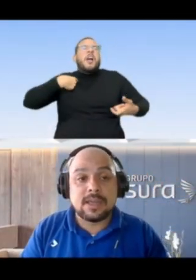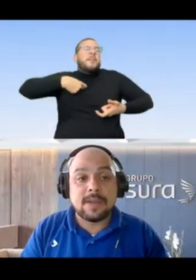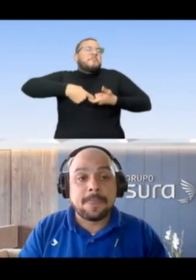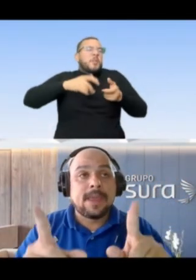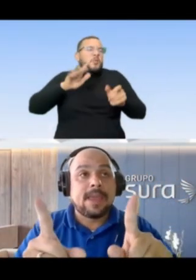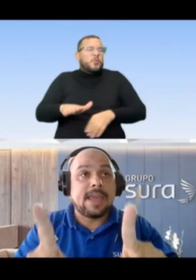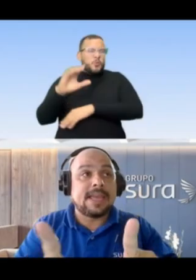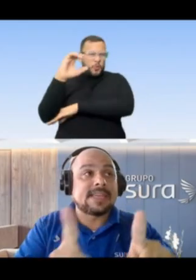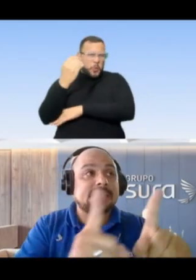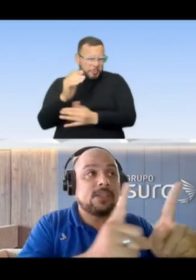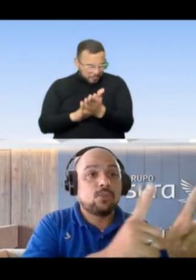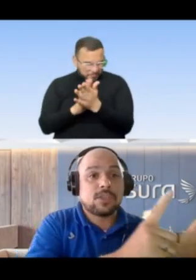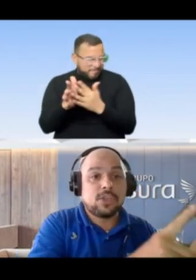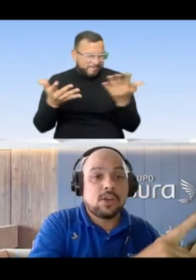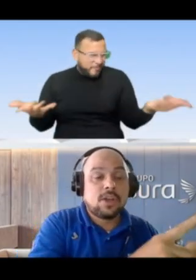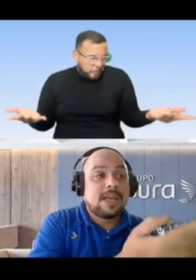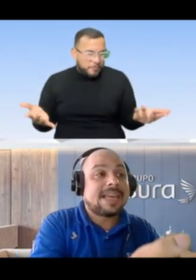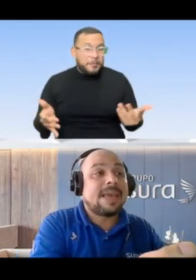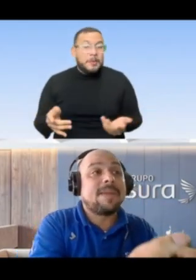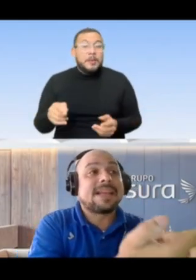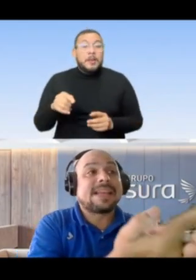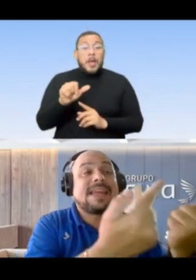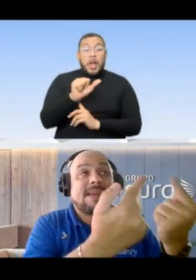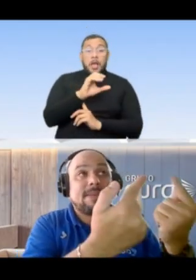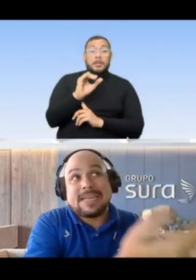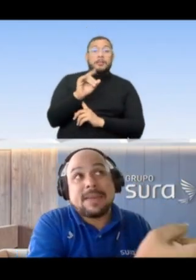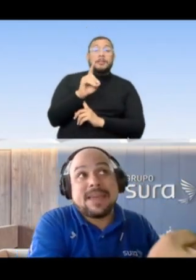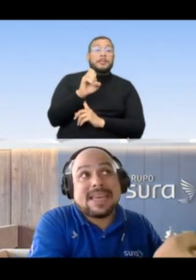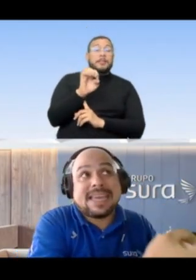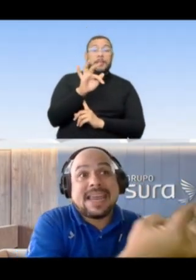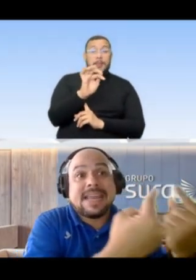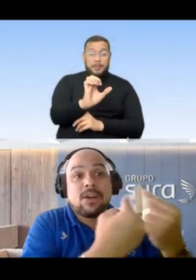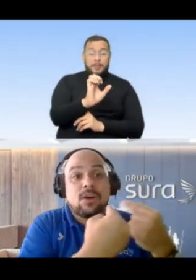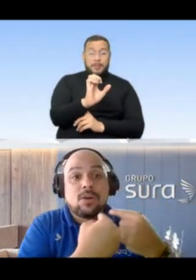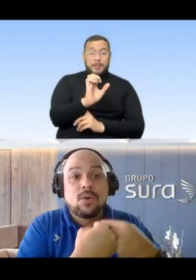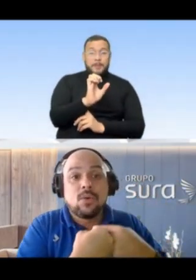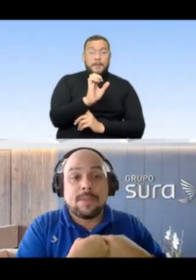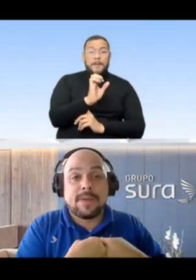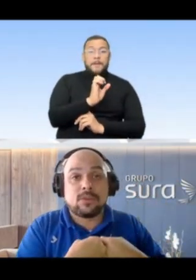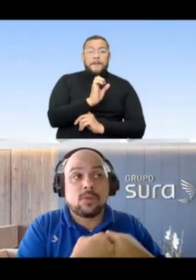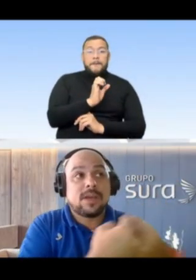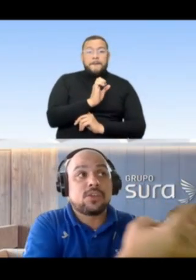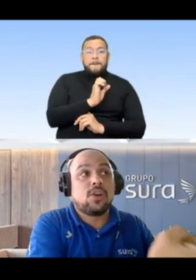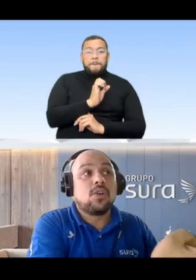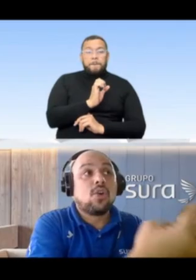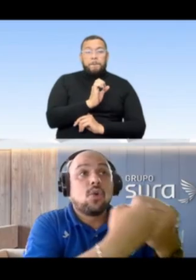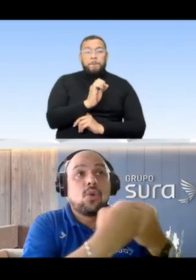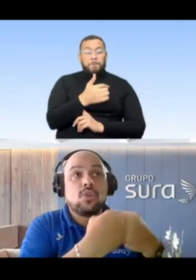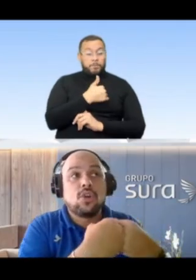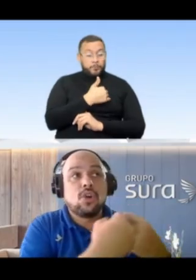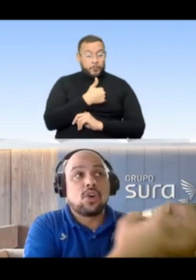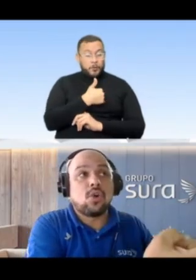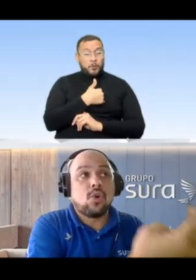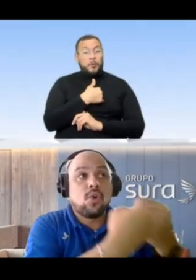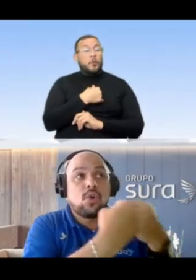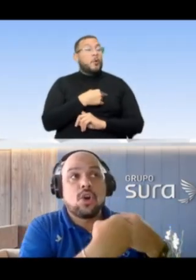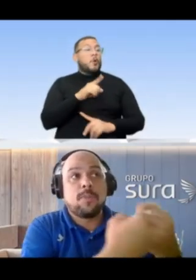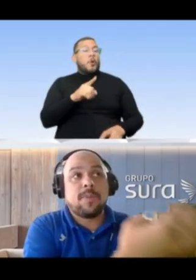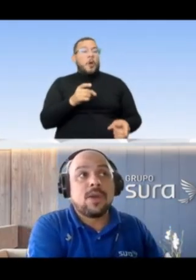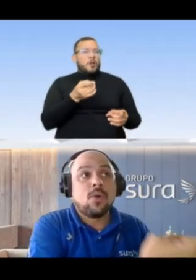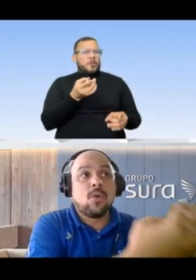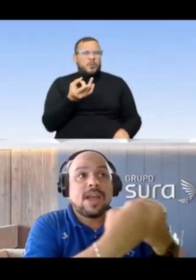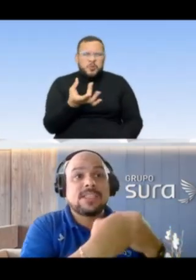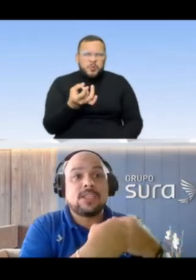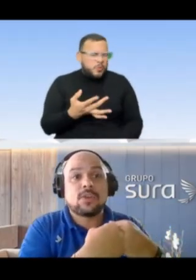el accidente? Esa situación que me generó una perturbación, un dolor,